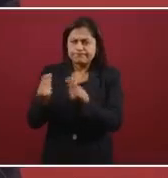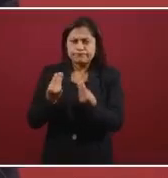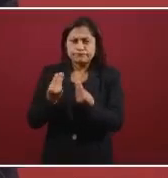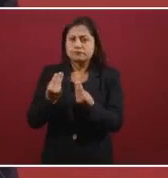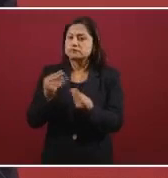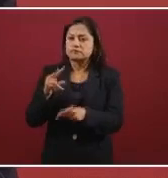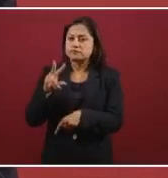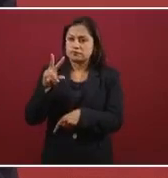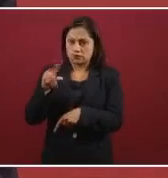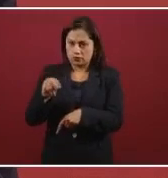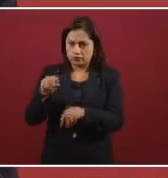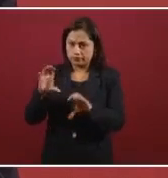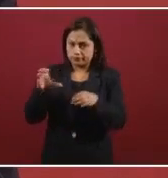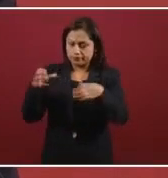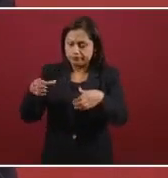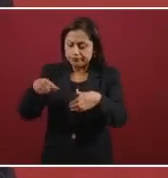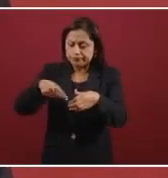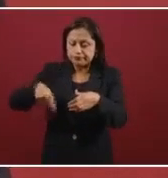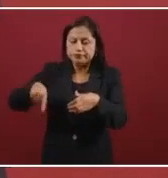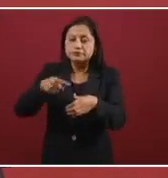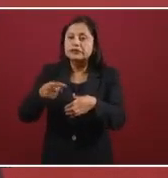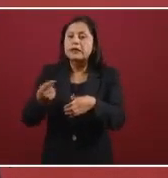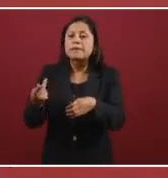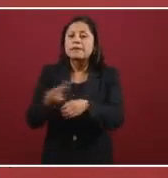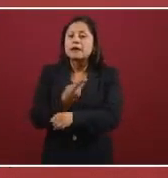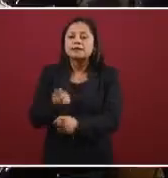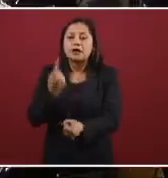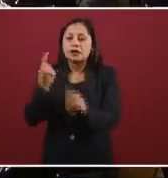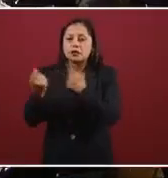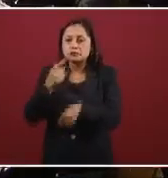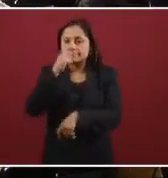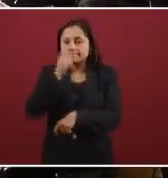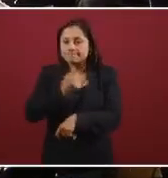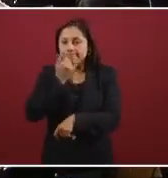más humilde de las cárceles.